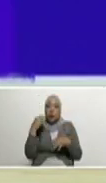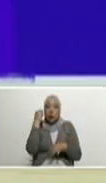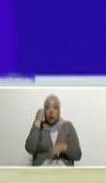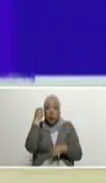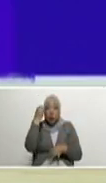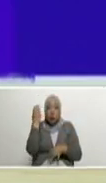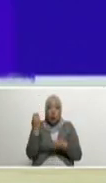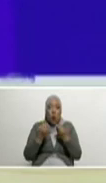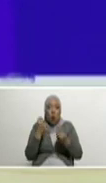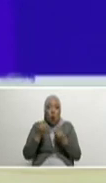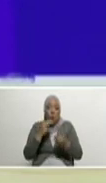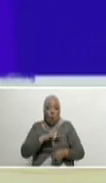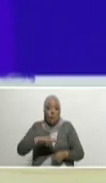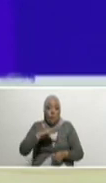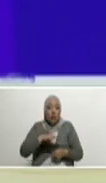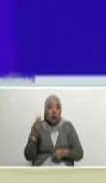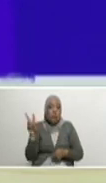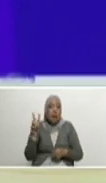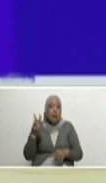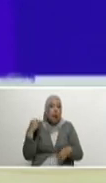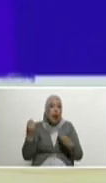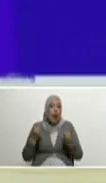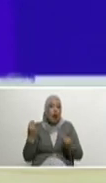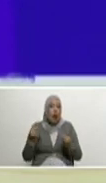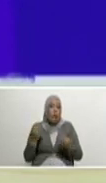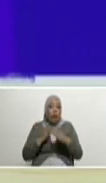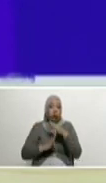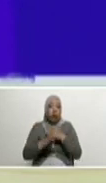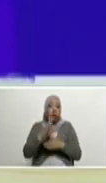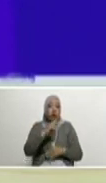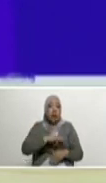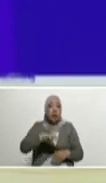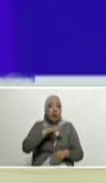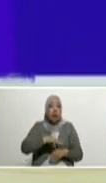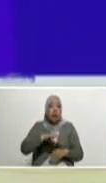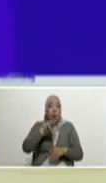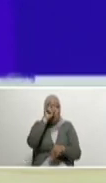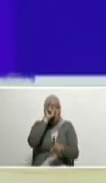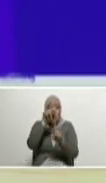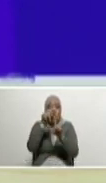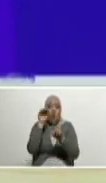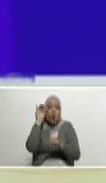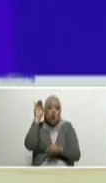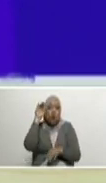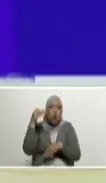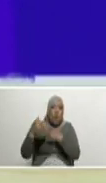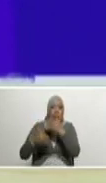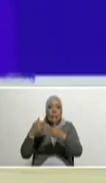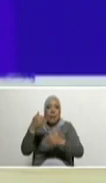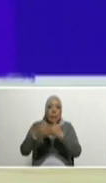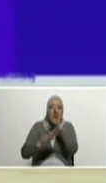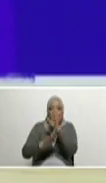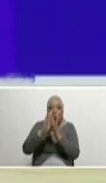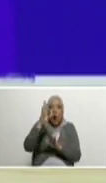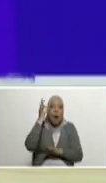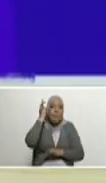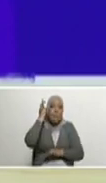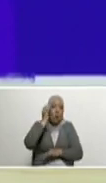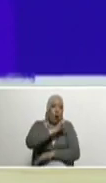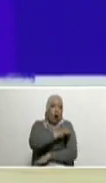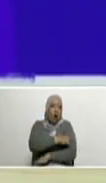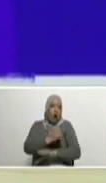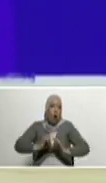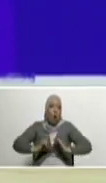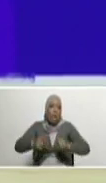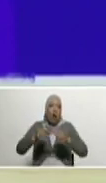¿Cómo dirigir esta gran misión para que esta gran misión vaya adelante? Para que arranque con fuerza, para